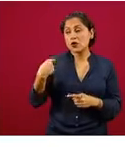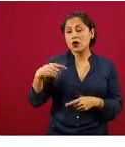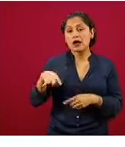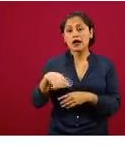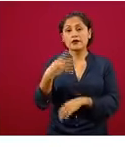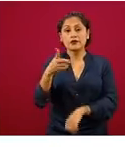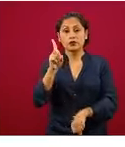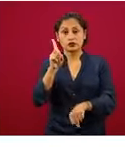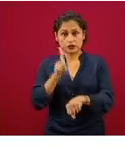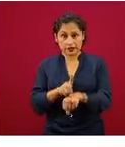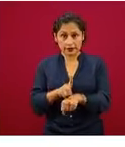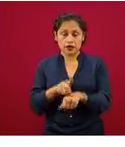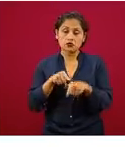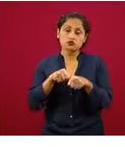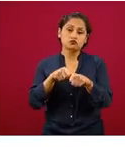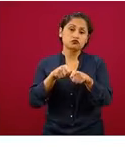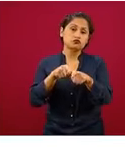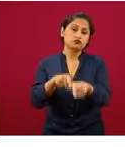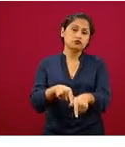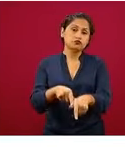que se ha mantenido alrededor del